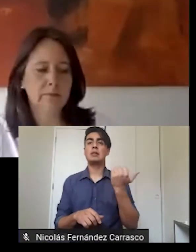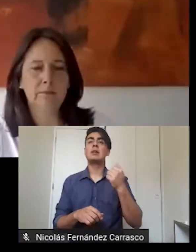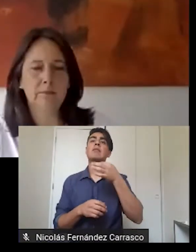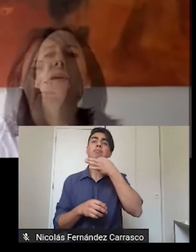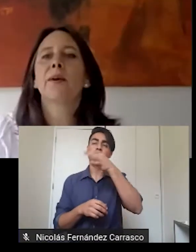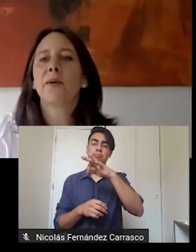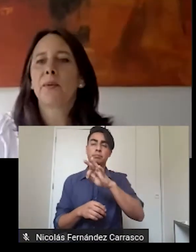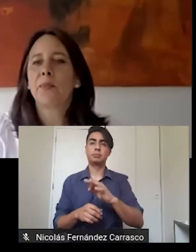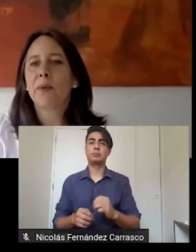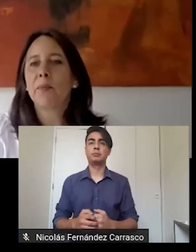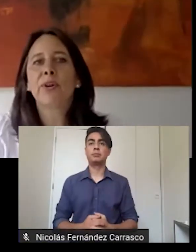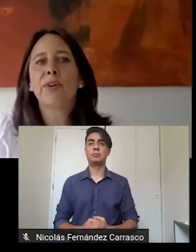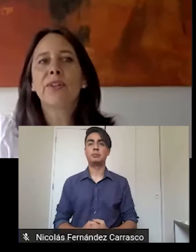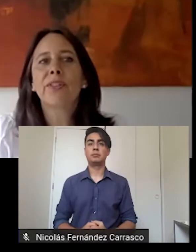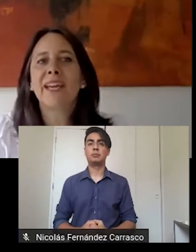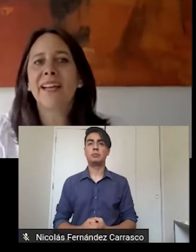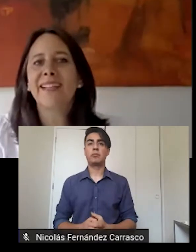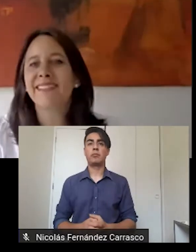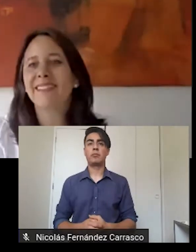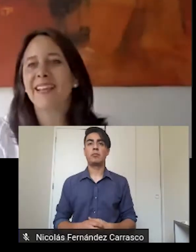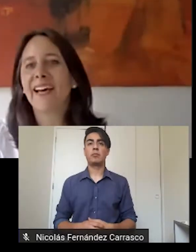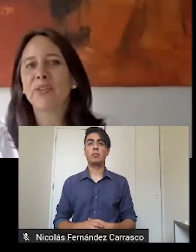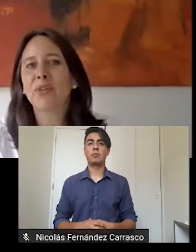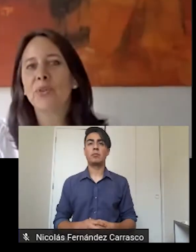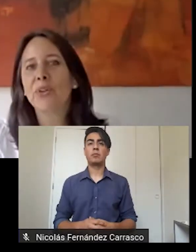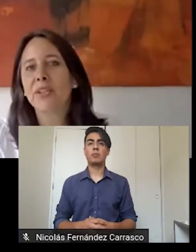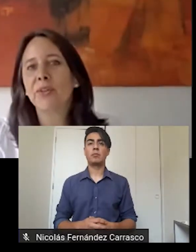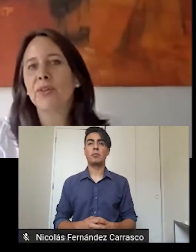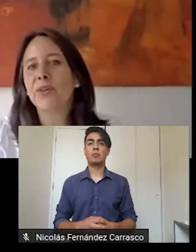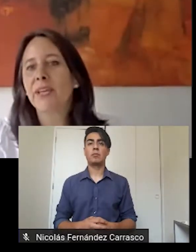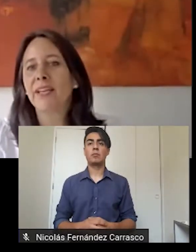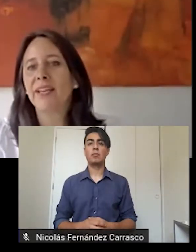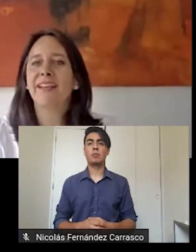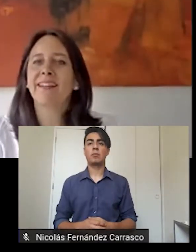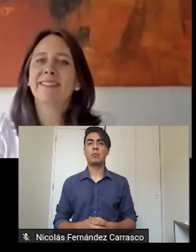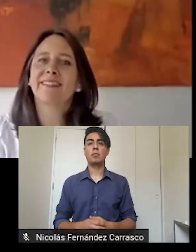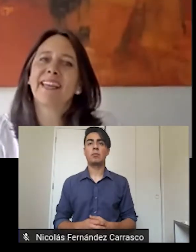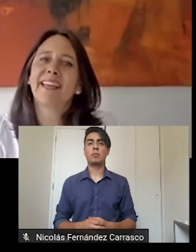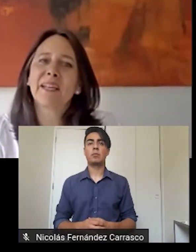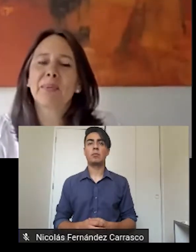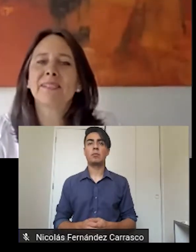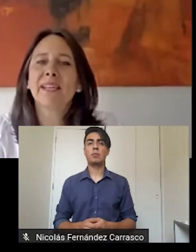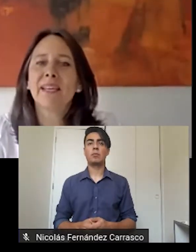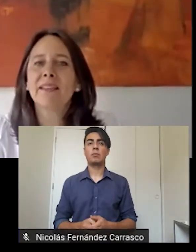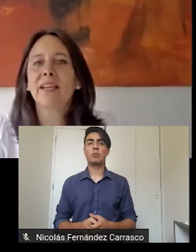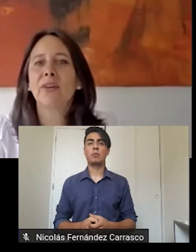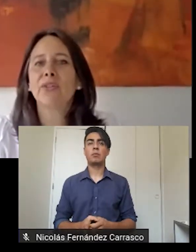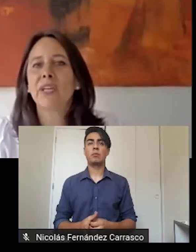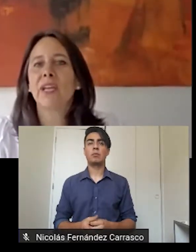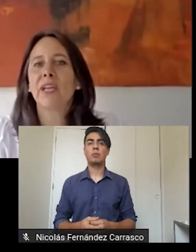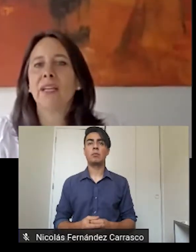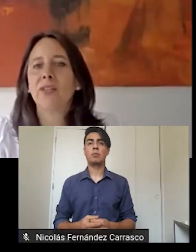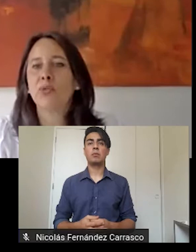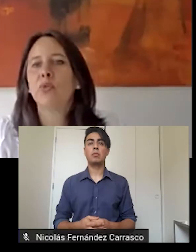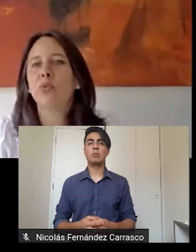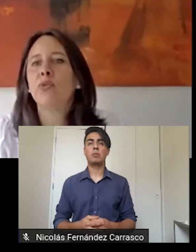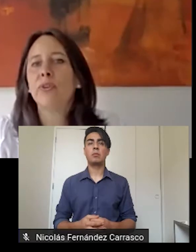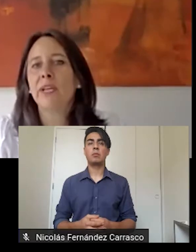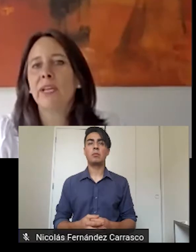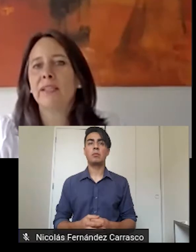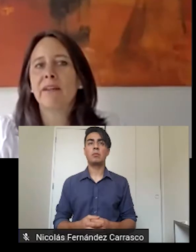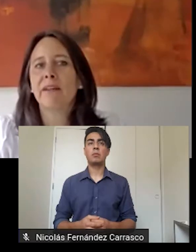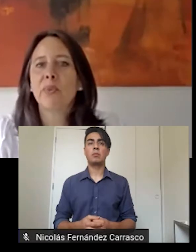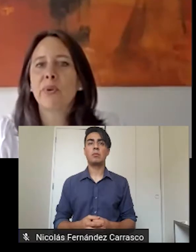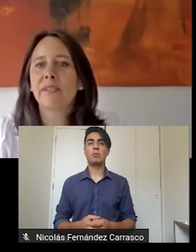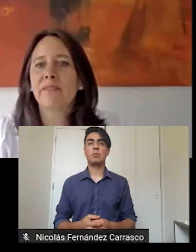Decana. Buenos días a todos y a todos quienes están presentes, que nos siguen en YouTube